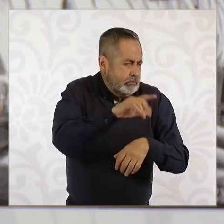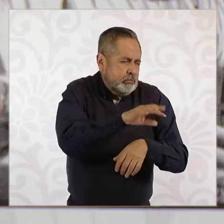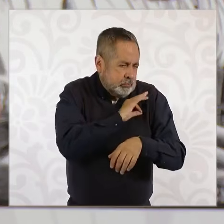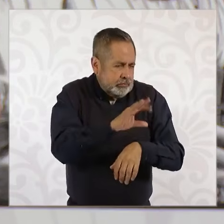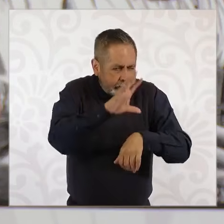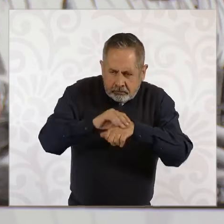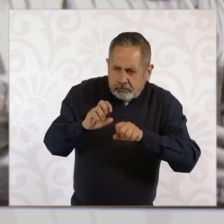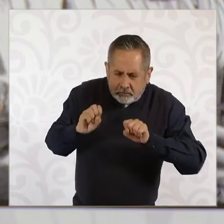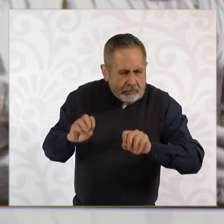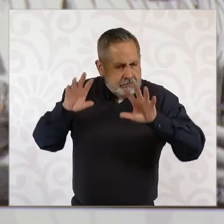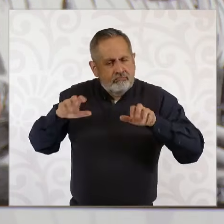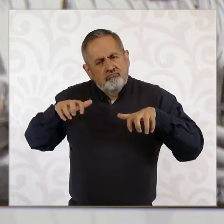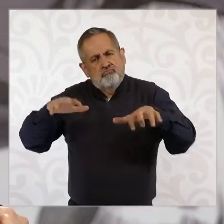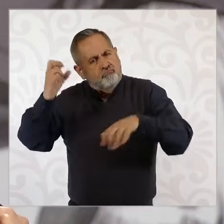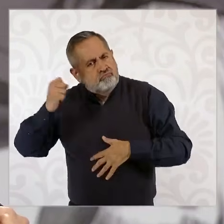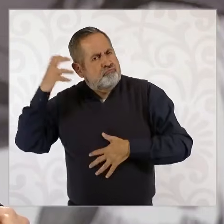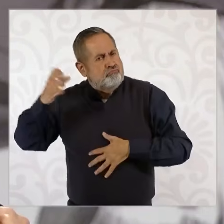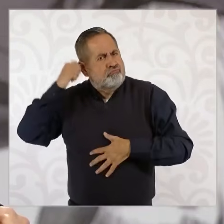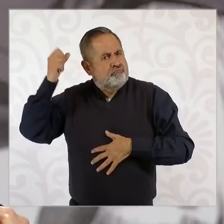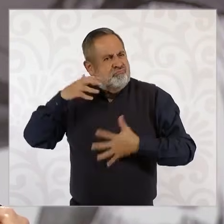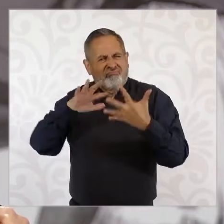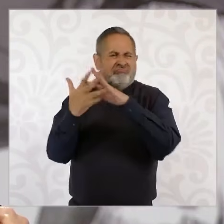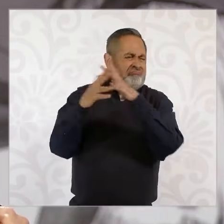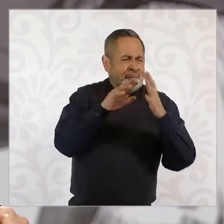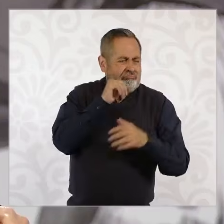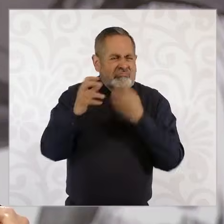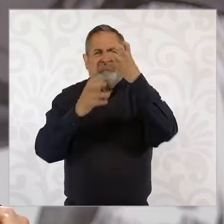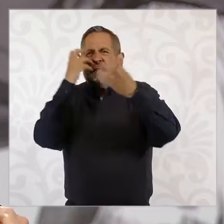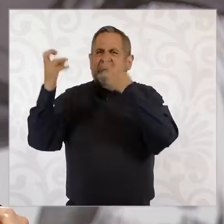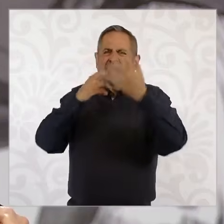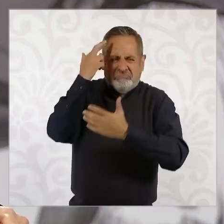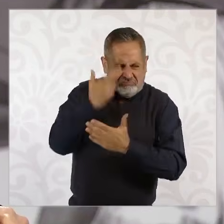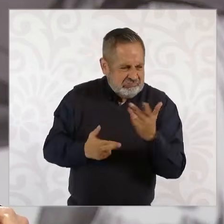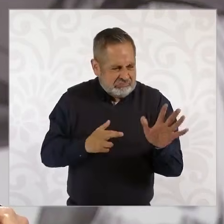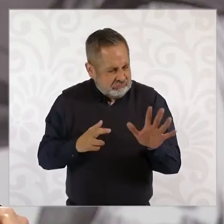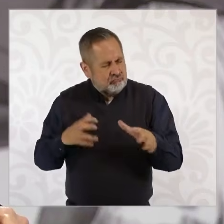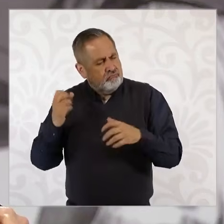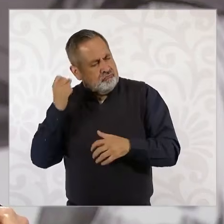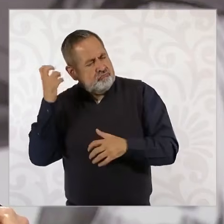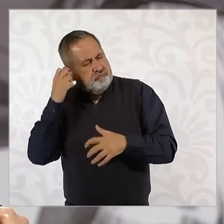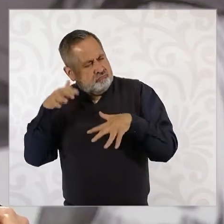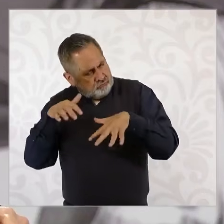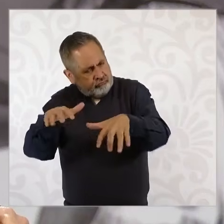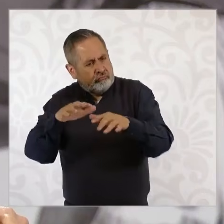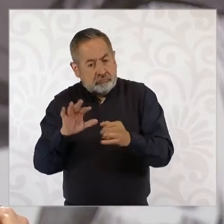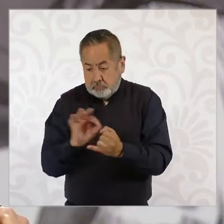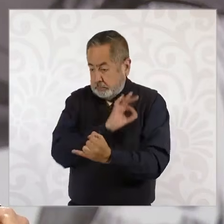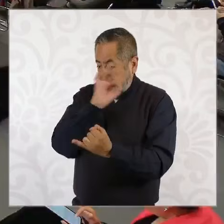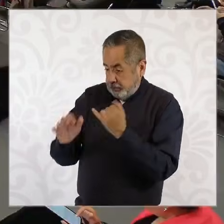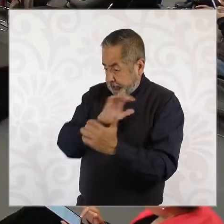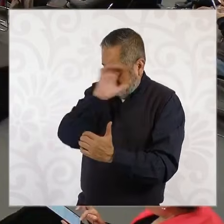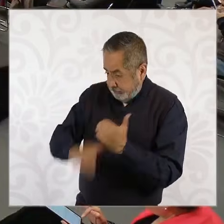el evento sin que hubiera consignas, y que después, al final del evento, con gusto